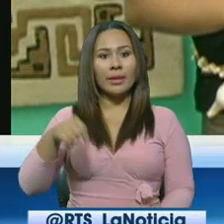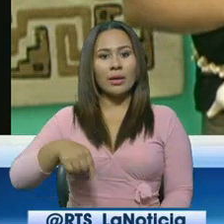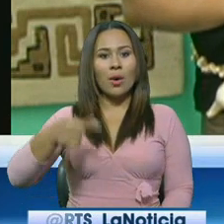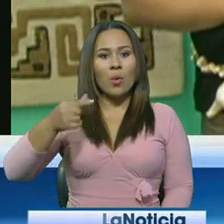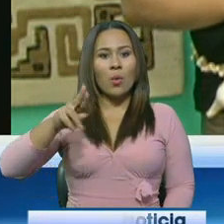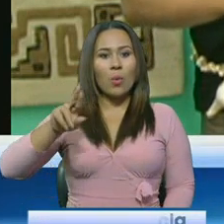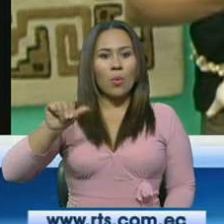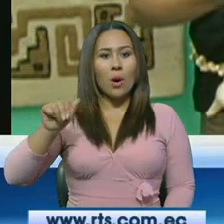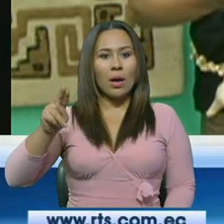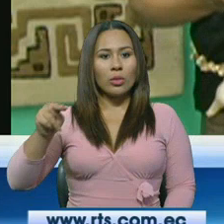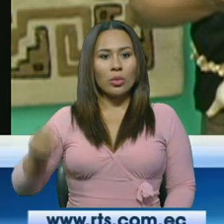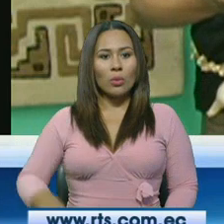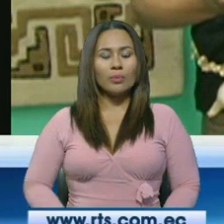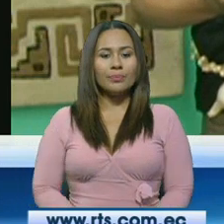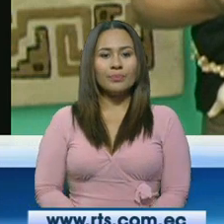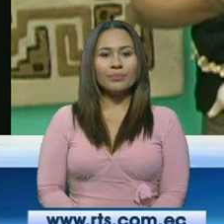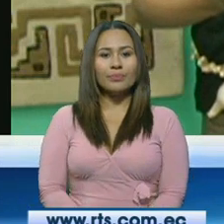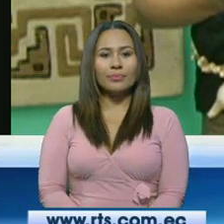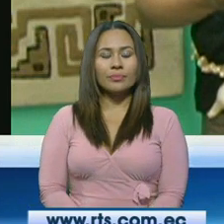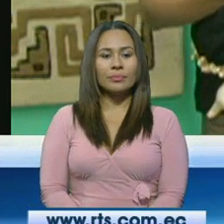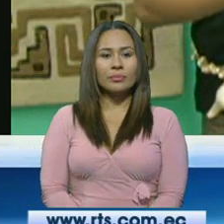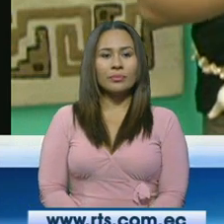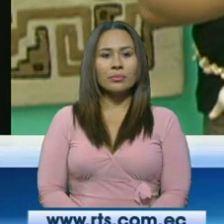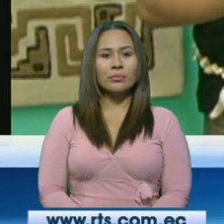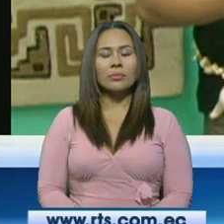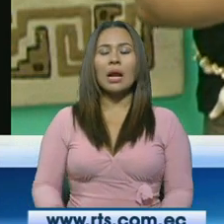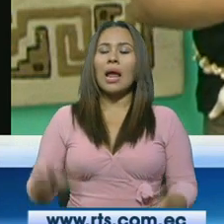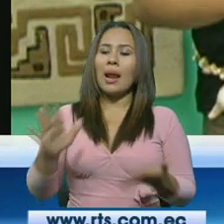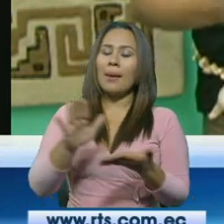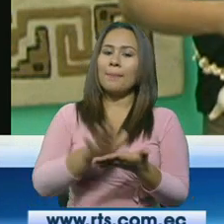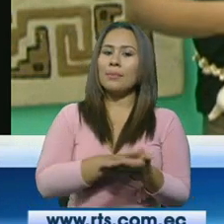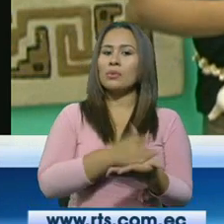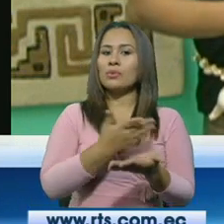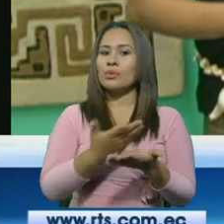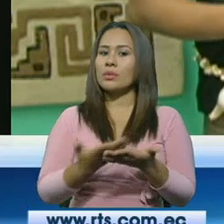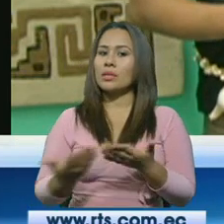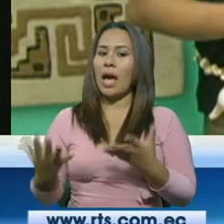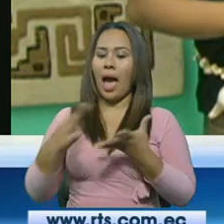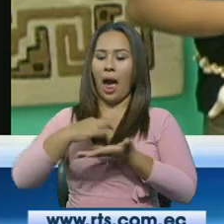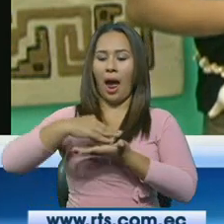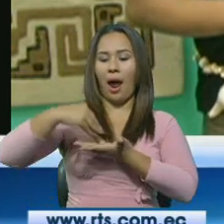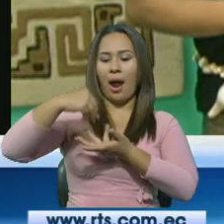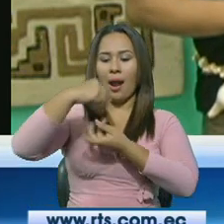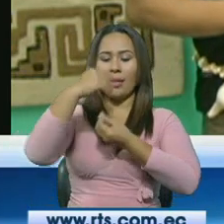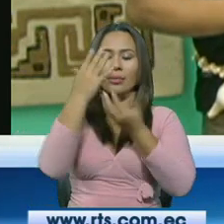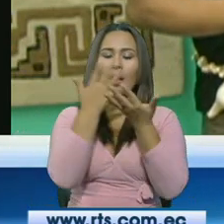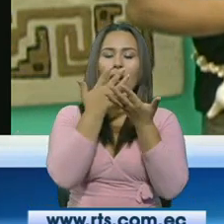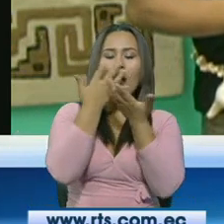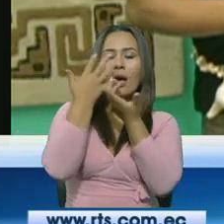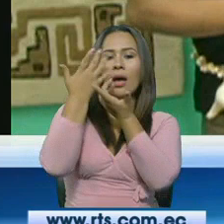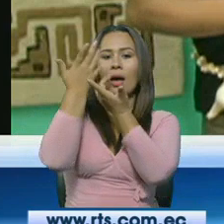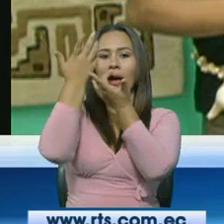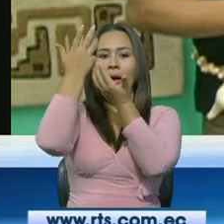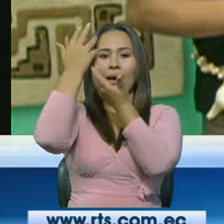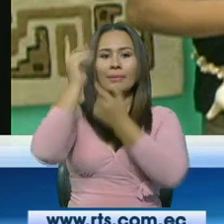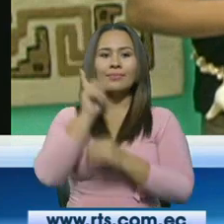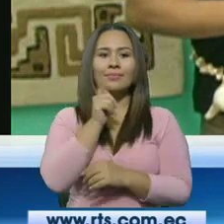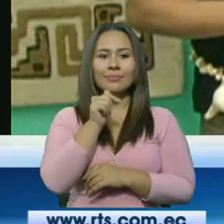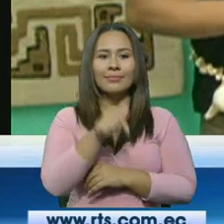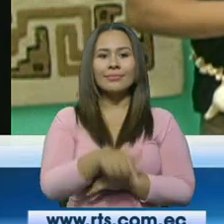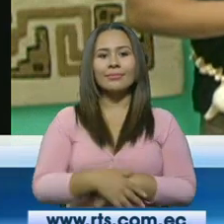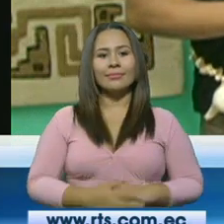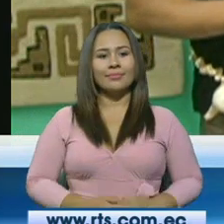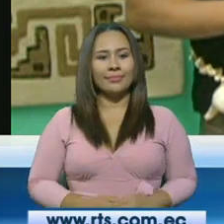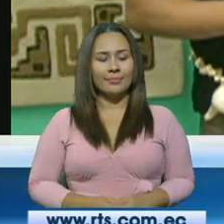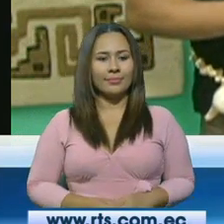que es la música, el arte realmente, y esto yo creo que era para eso, ¿no?